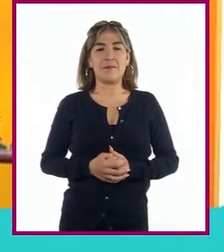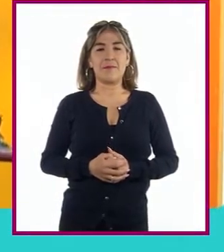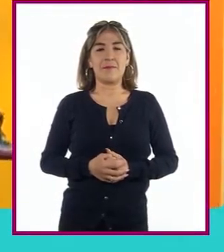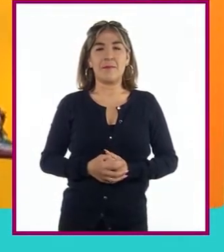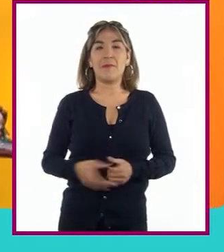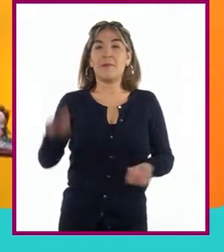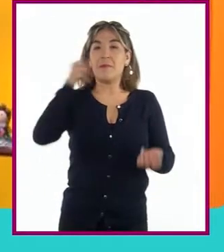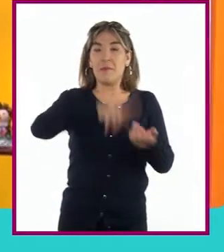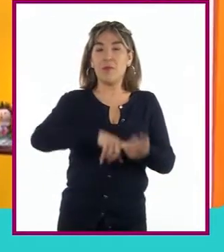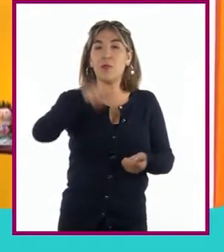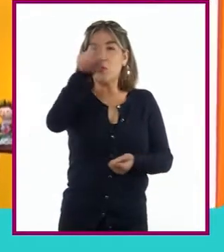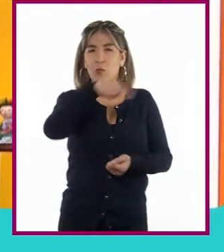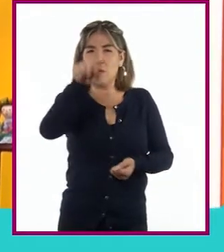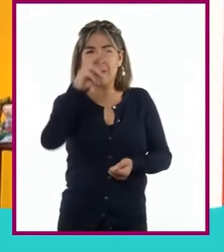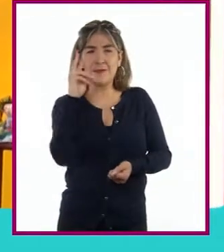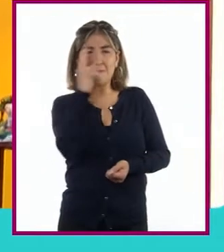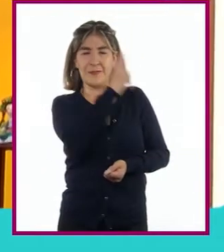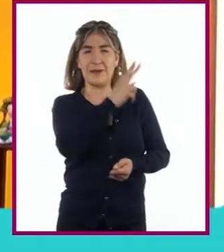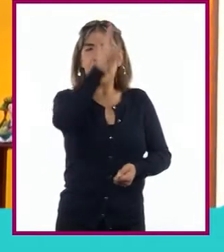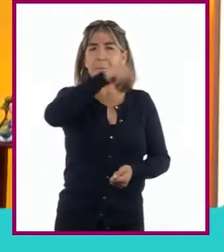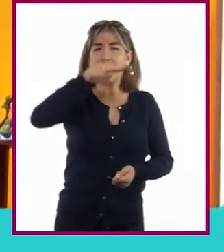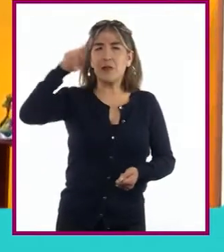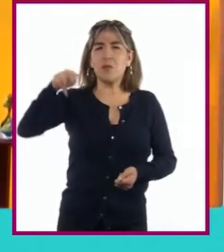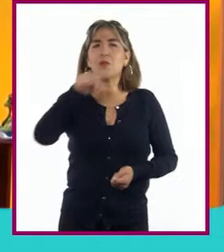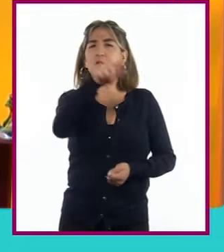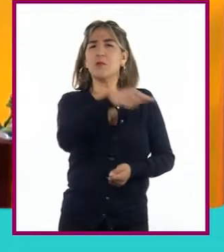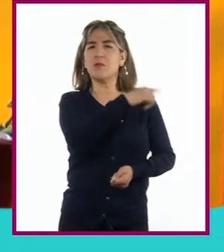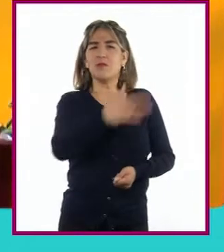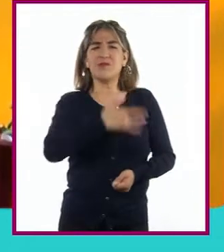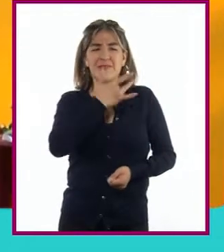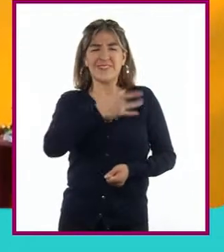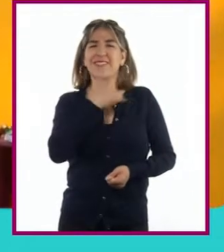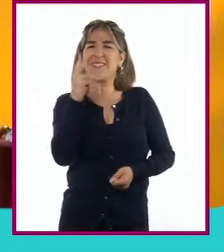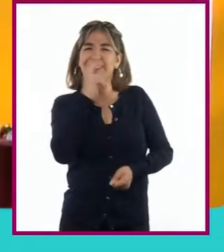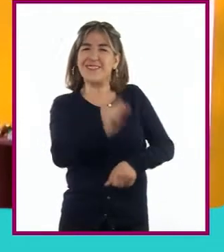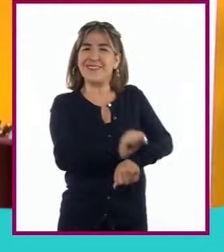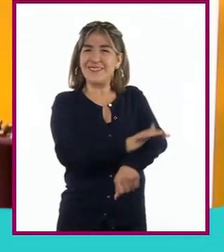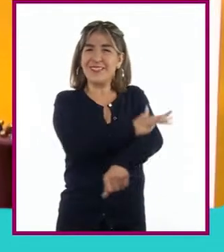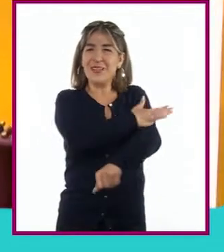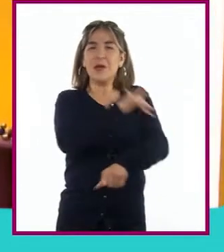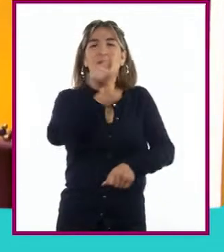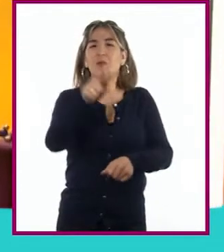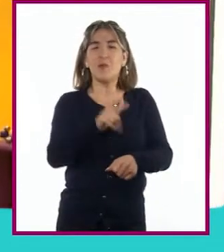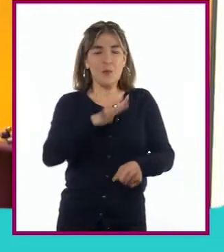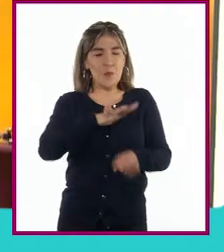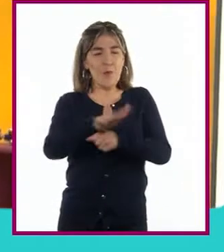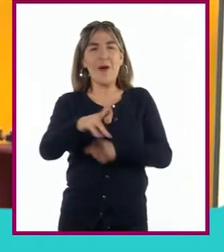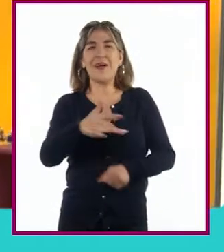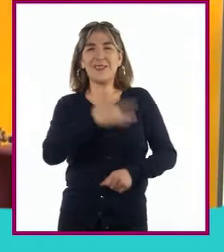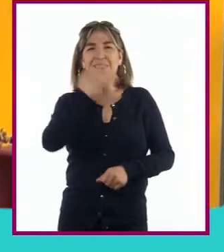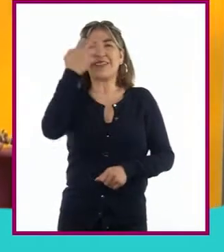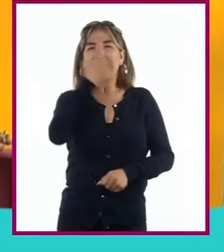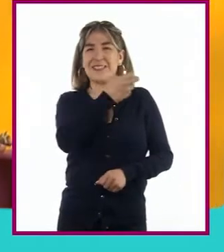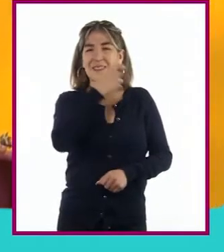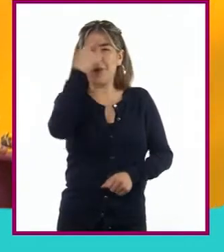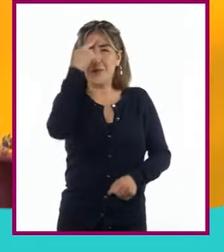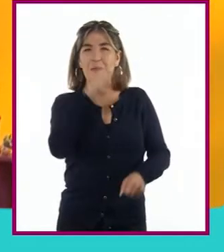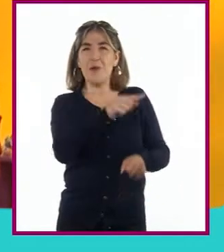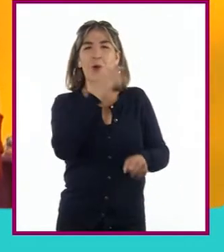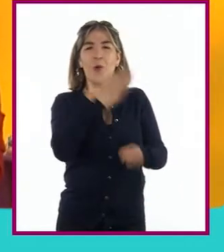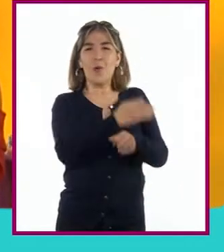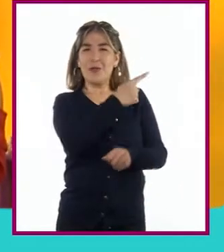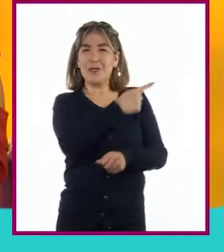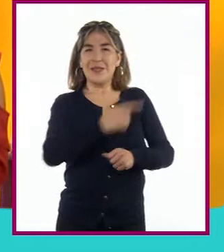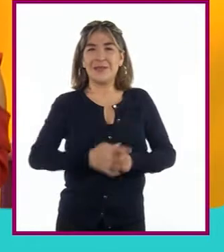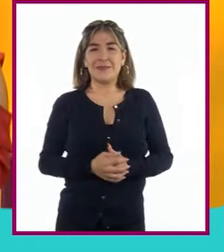En casa, al observar la pintura, ¿qué sensaciones les transmite? ¿Cuál es su primera percepción de ella?